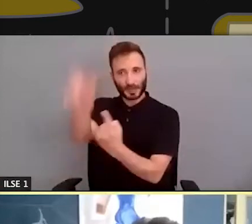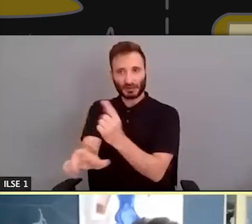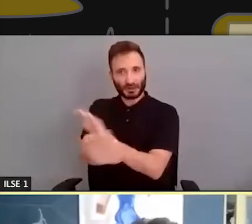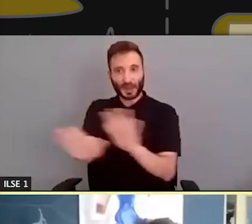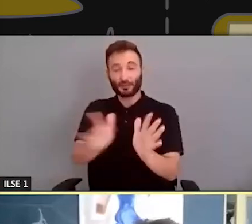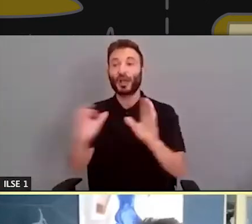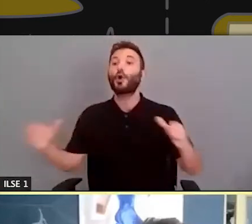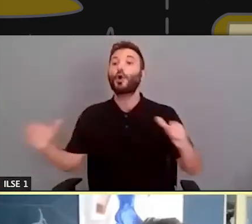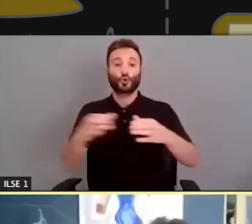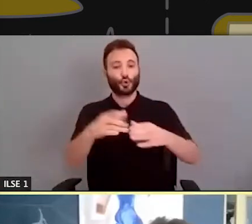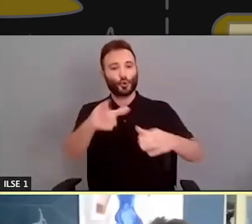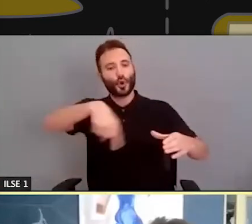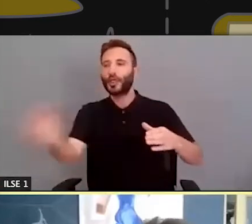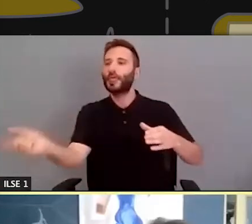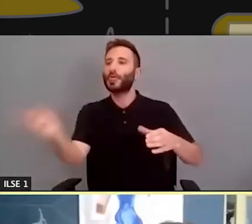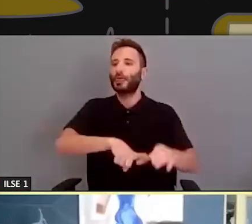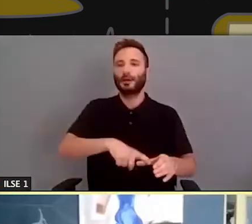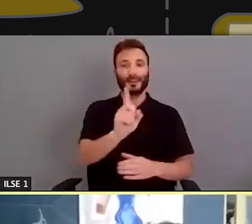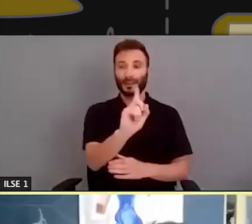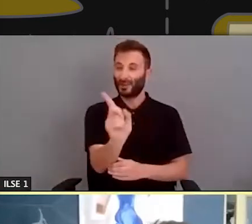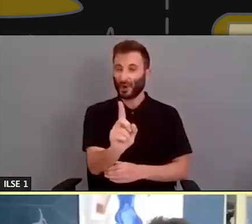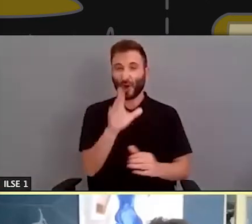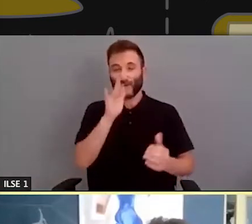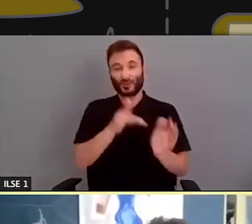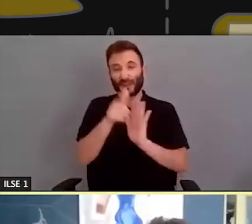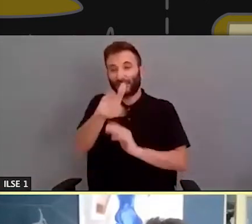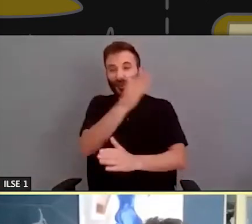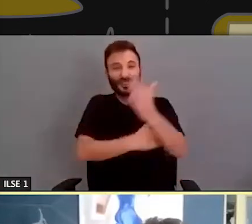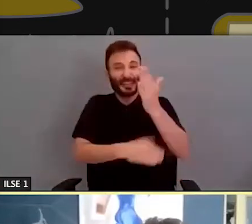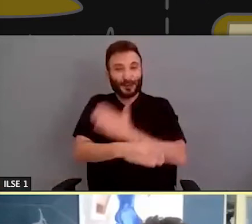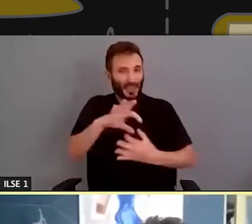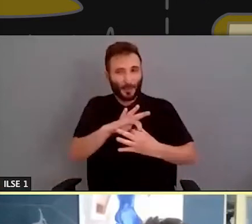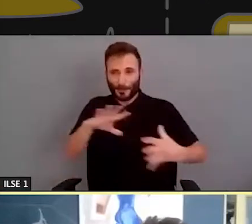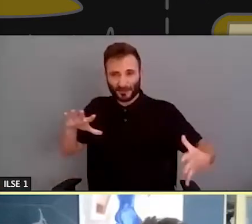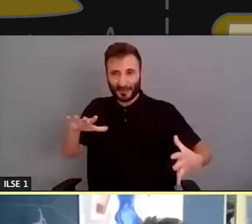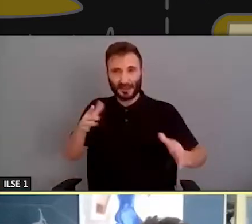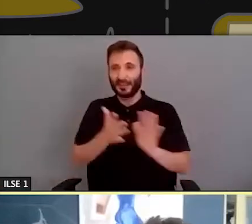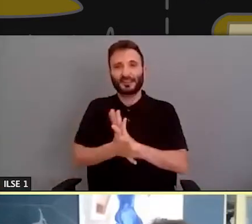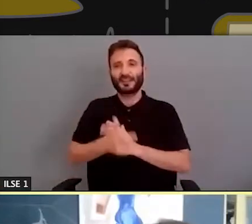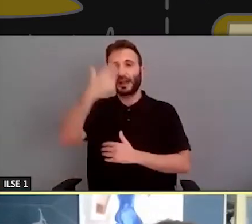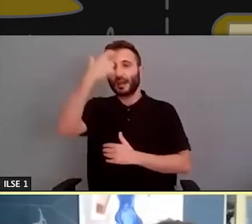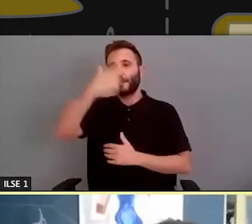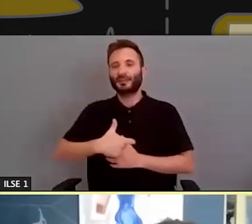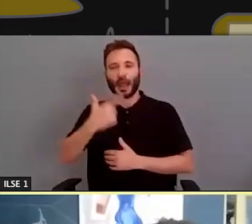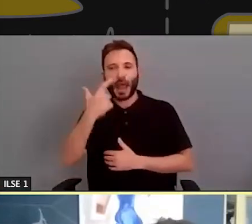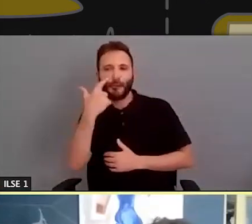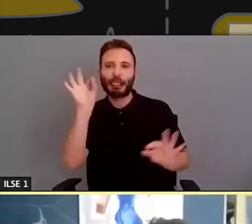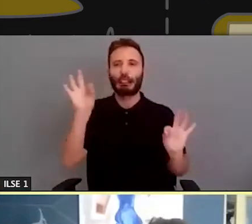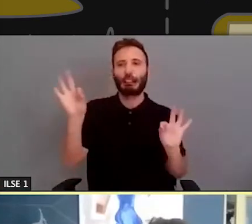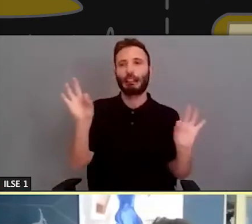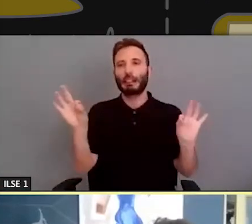gran grupo, un rebaño, porque esto no tiene que ver con discapacidad, tiene que ver con los especialitos que somos